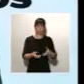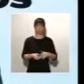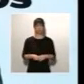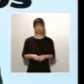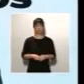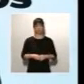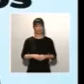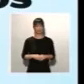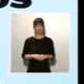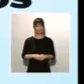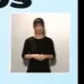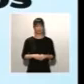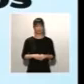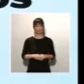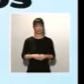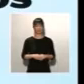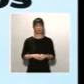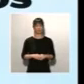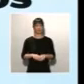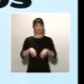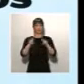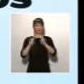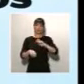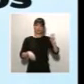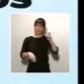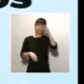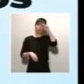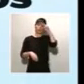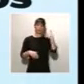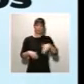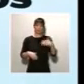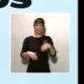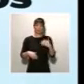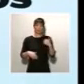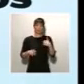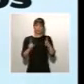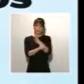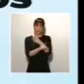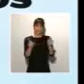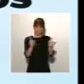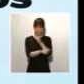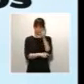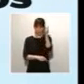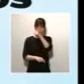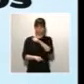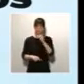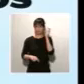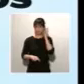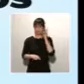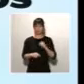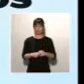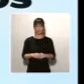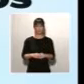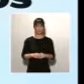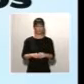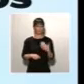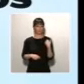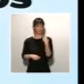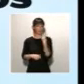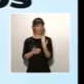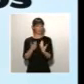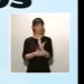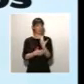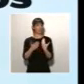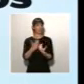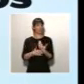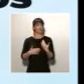Otro asunto que nos preocupa especialmente es la violencia de género. Durante estos cuatro últimos días, hemos hecho más de 5